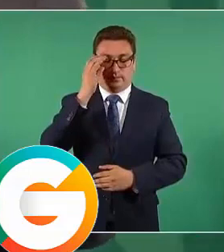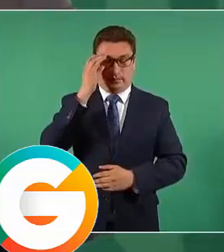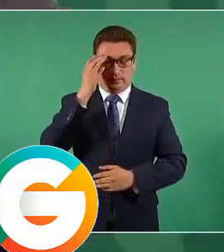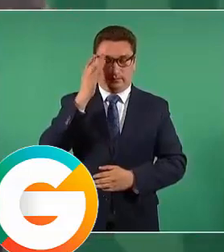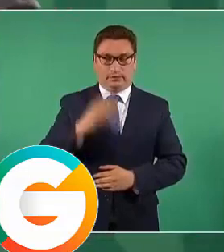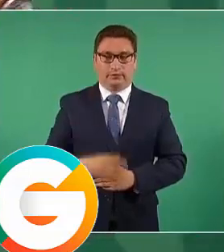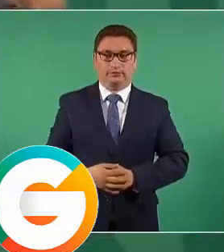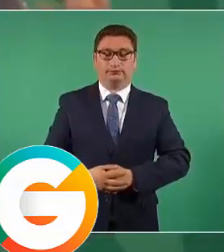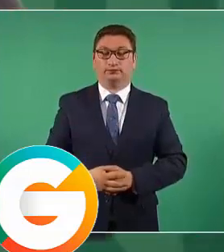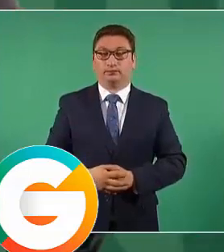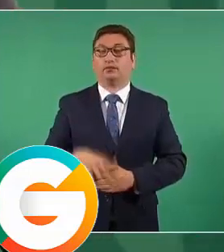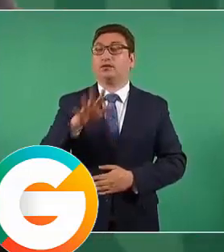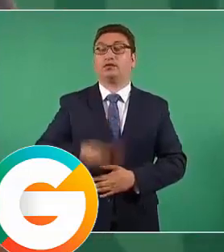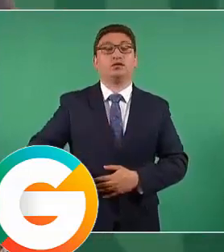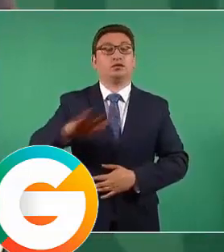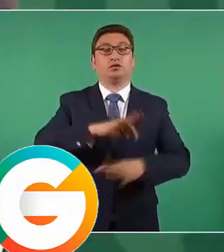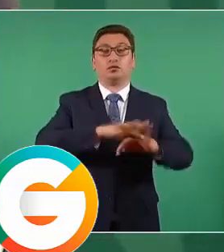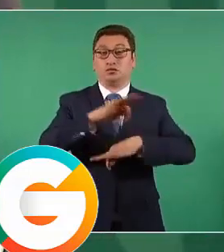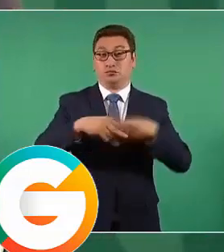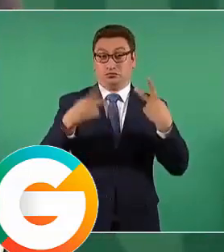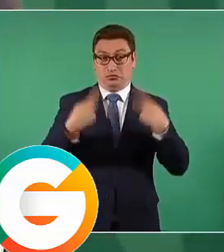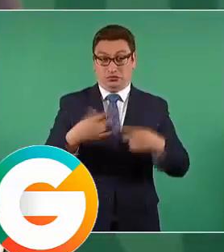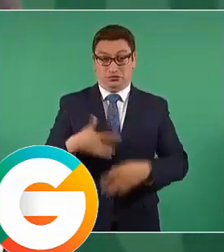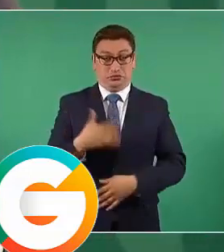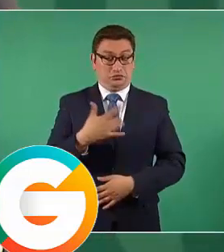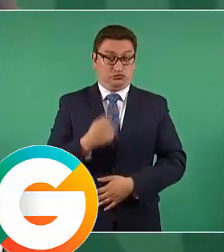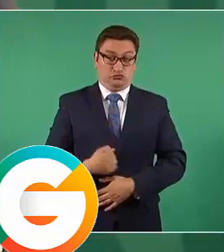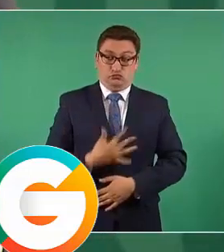implica el bienestar de todos.